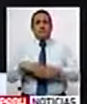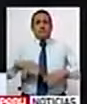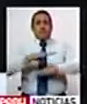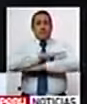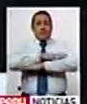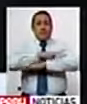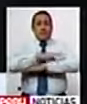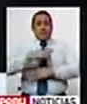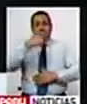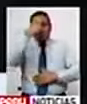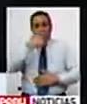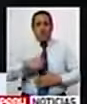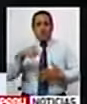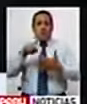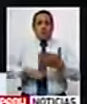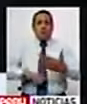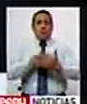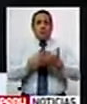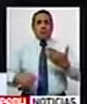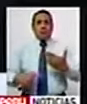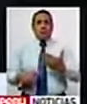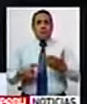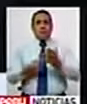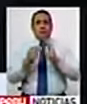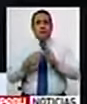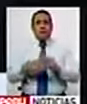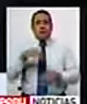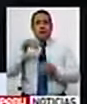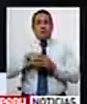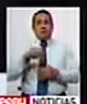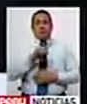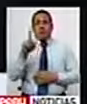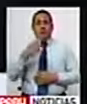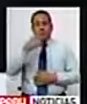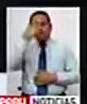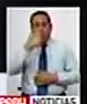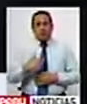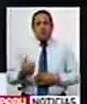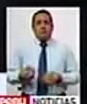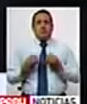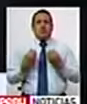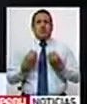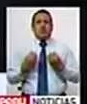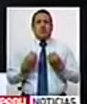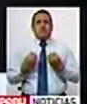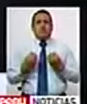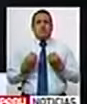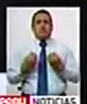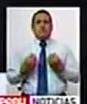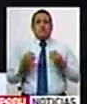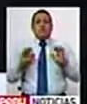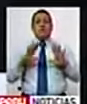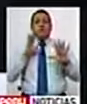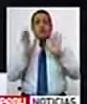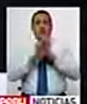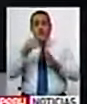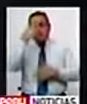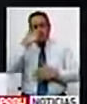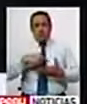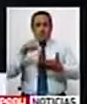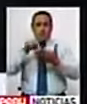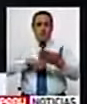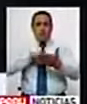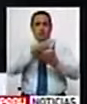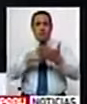el personero lo impugnó, o sea, impugnó el voto, no la persona, impugnó el voto porque de repente la persona que